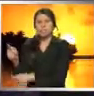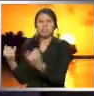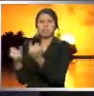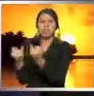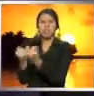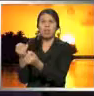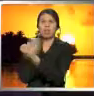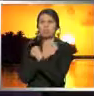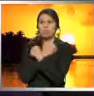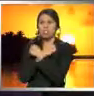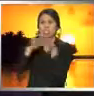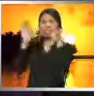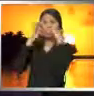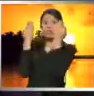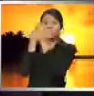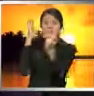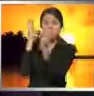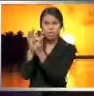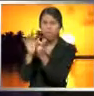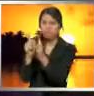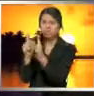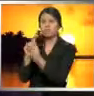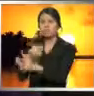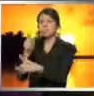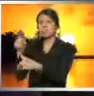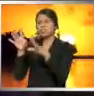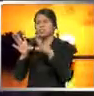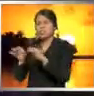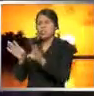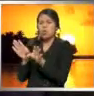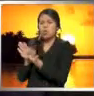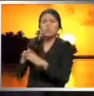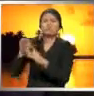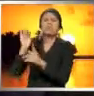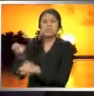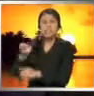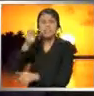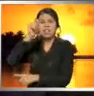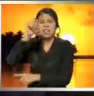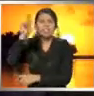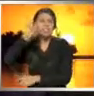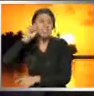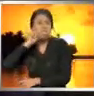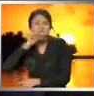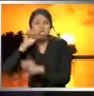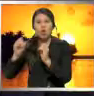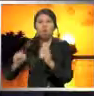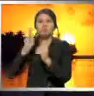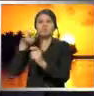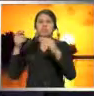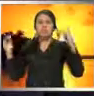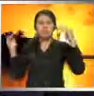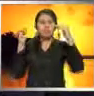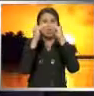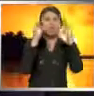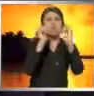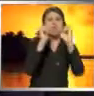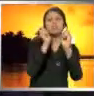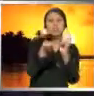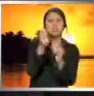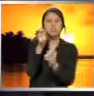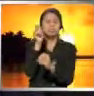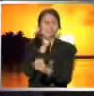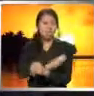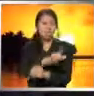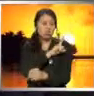una educación formal en la que se les enseñara lo que significaba la intimidad, lo que significaba la igualdad y lo que significaba la salud